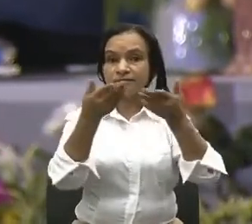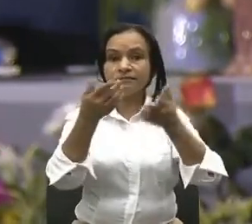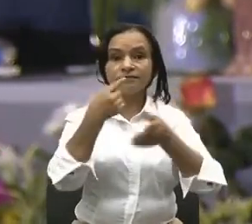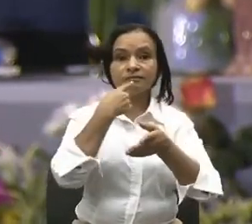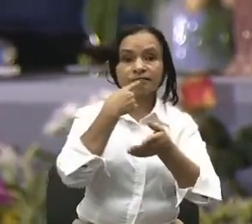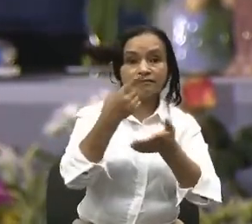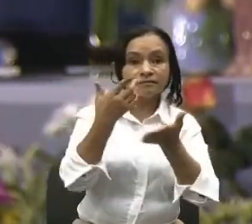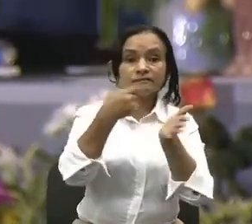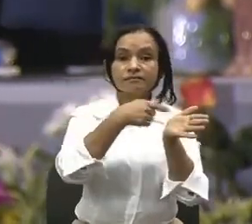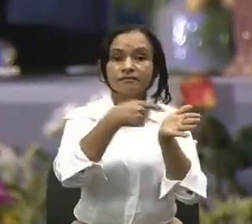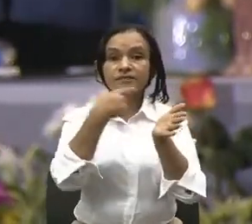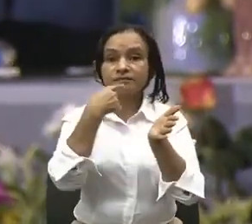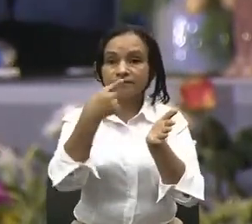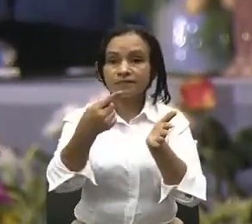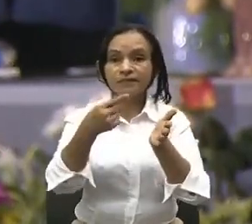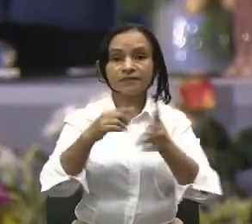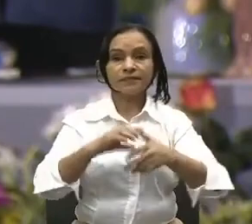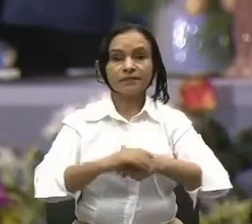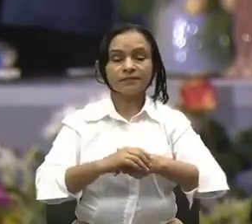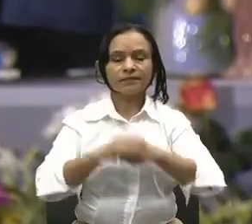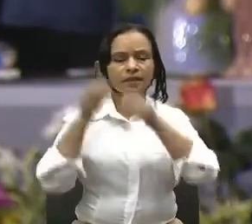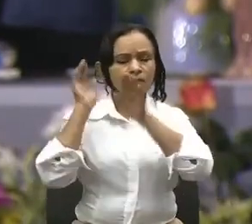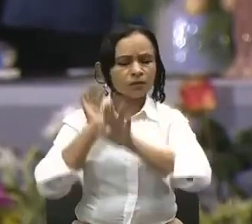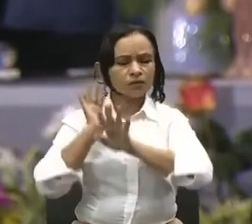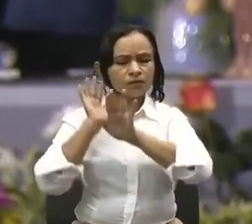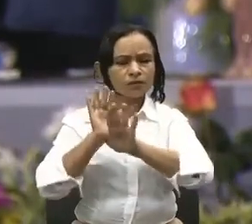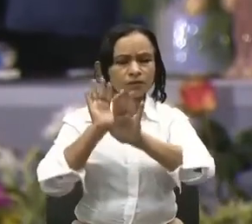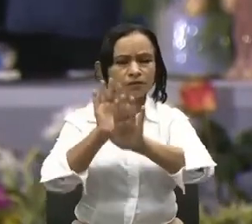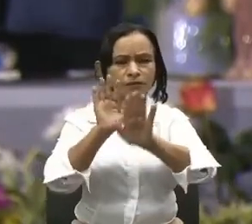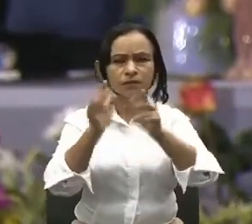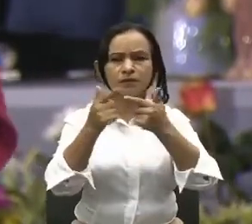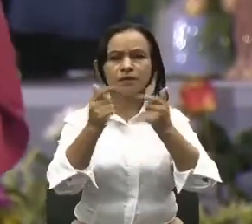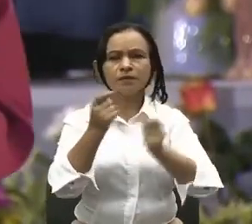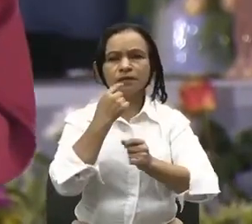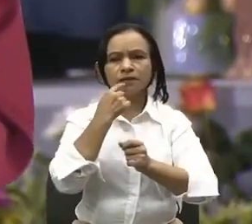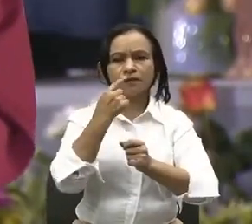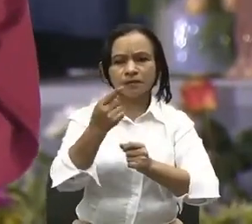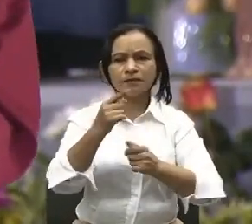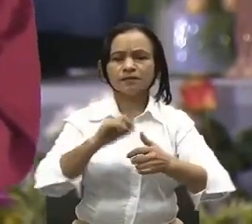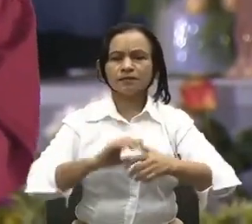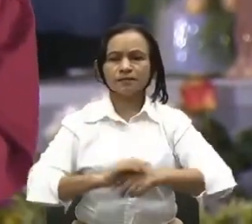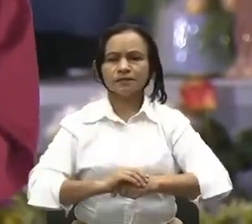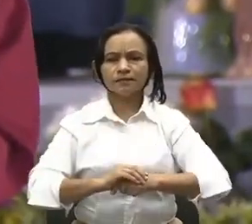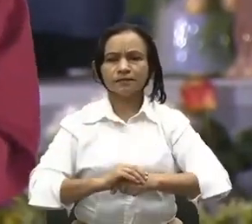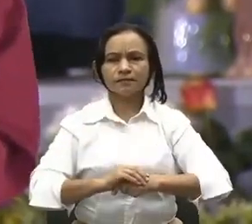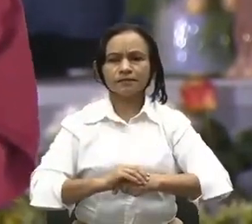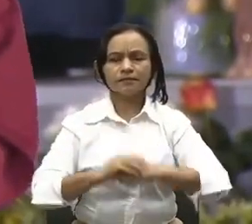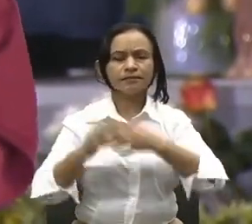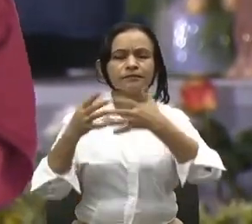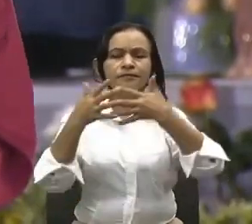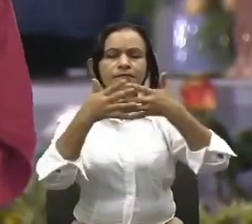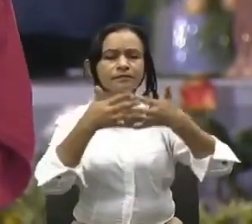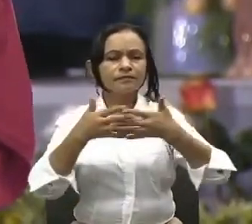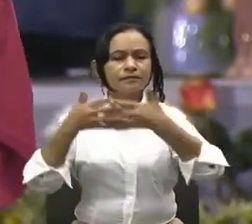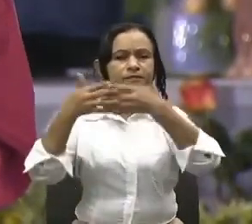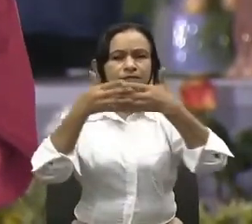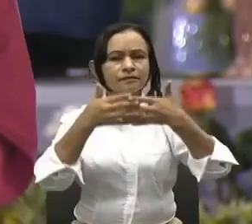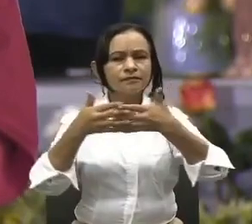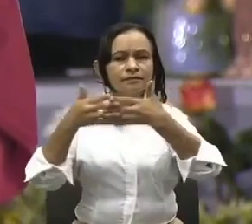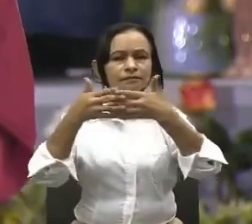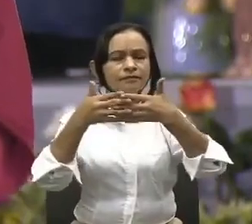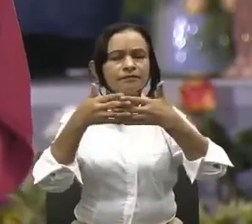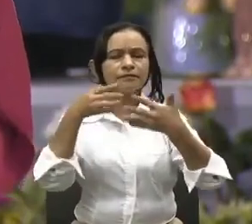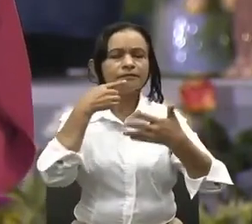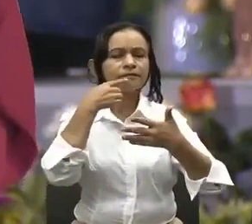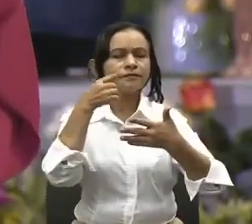reclamos y las movilizaciones, ellos me dicen que ya Estados Unidos no es el mismo,